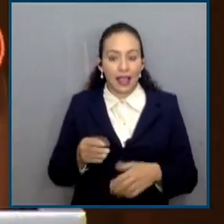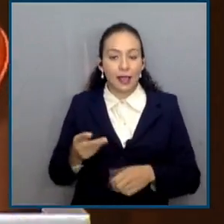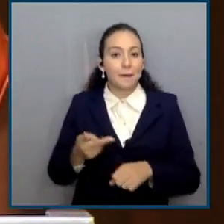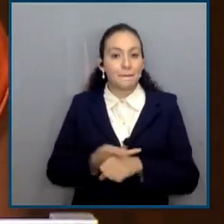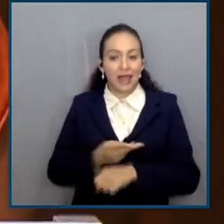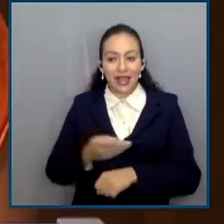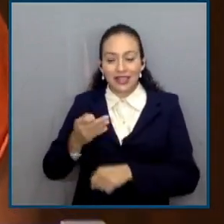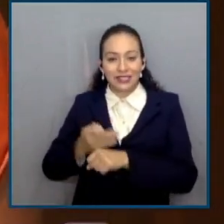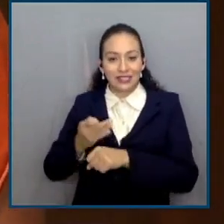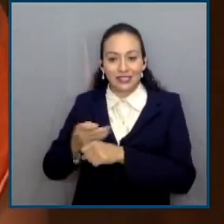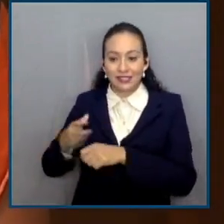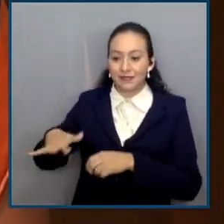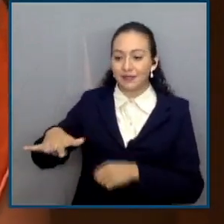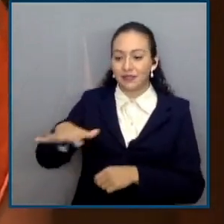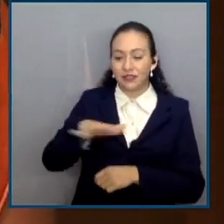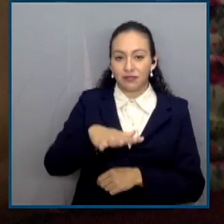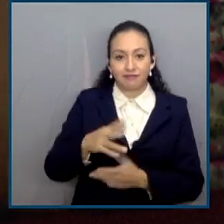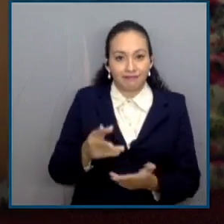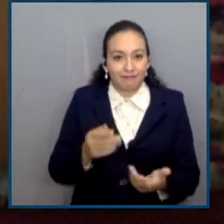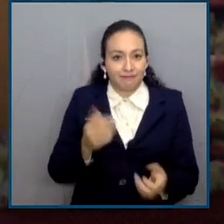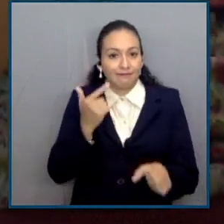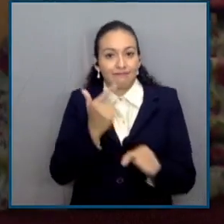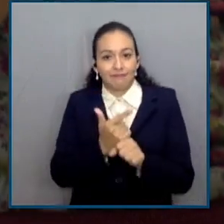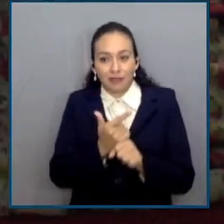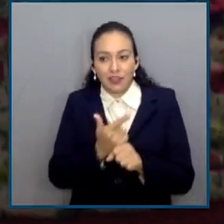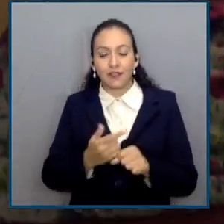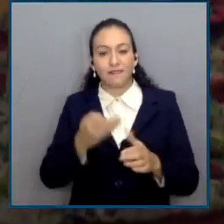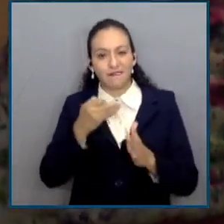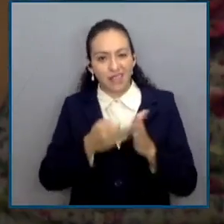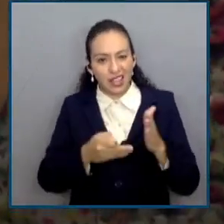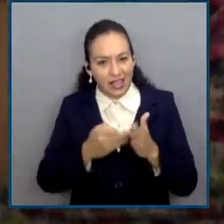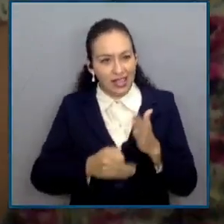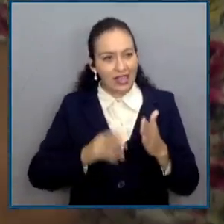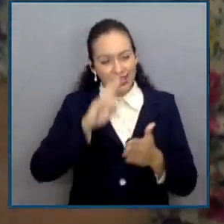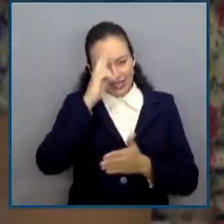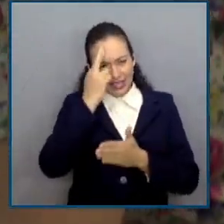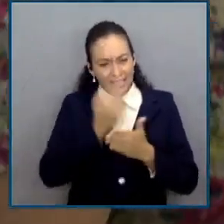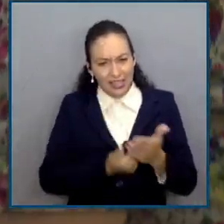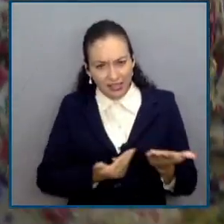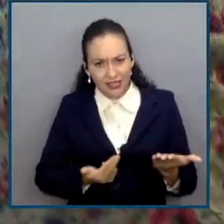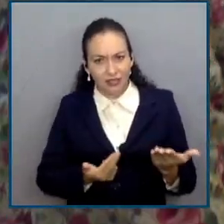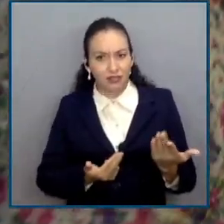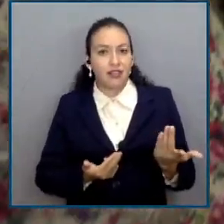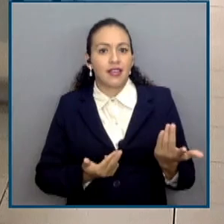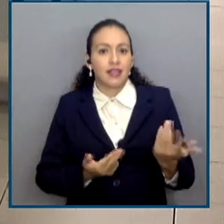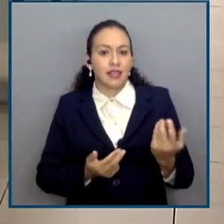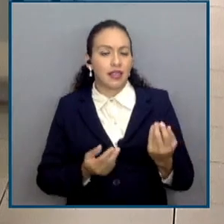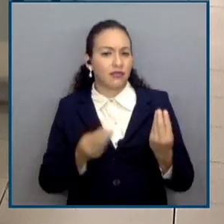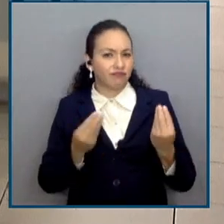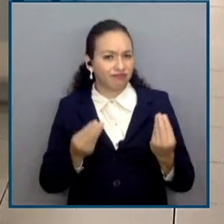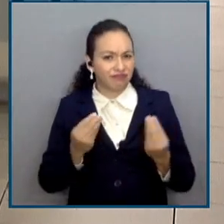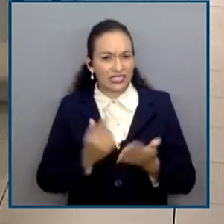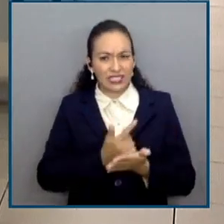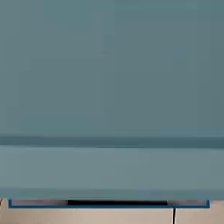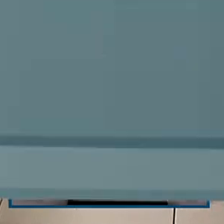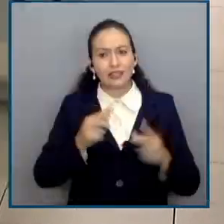innumerables complicaciones prácticas y administrativas y con retos muy agudos en cuanto a seguridad y corrupción.